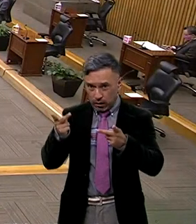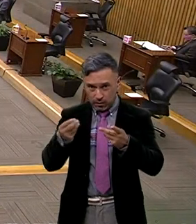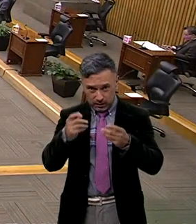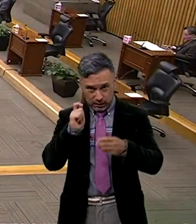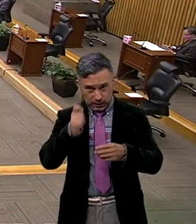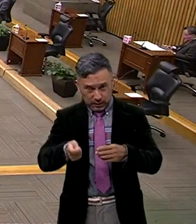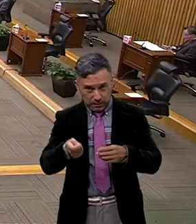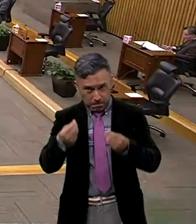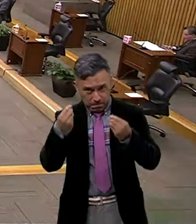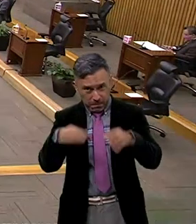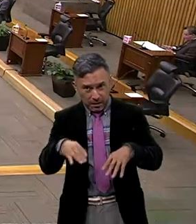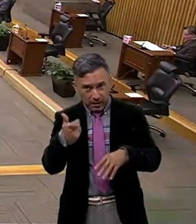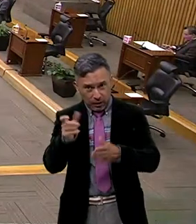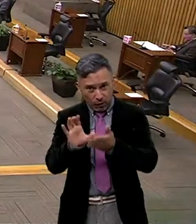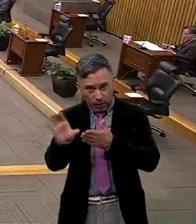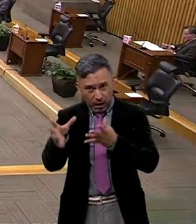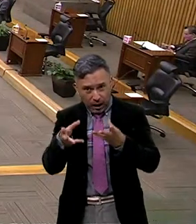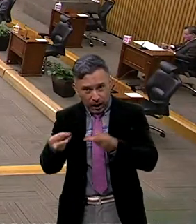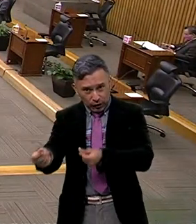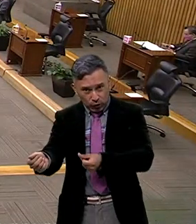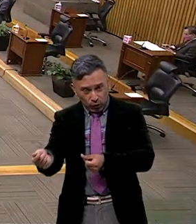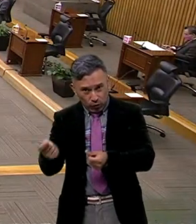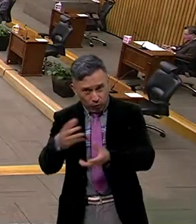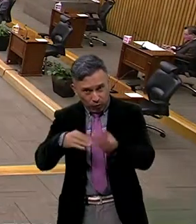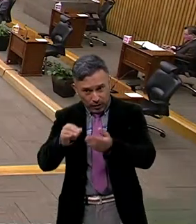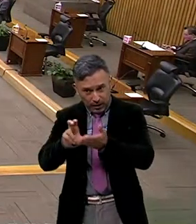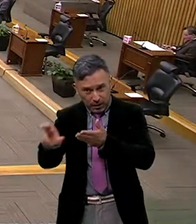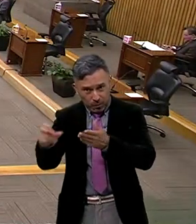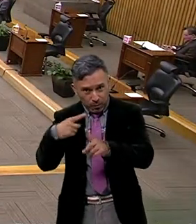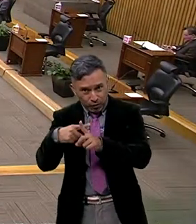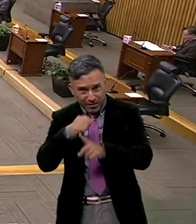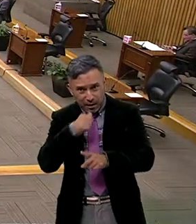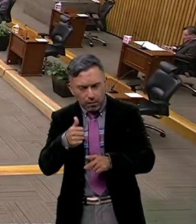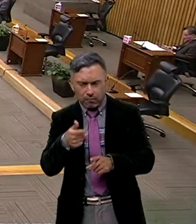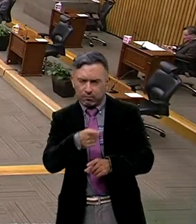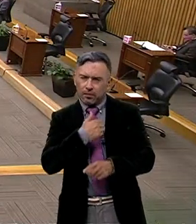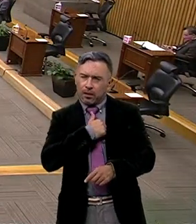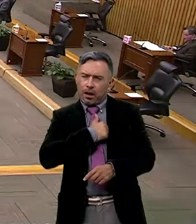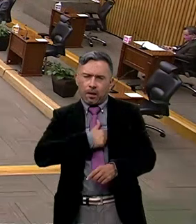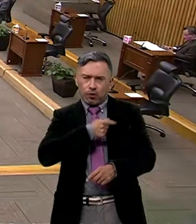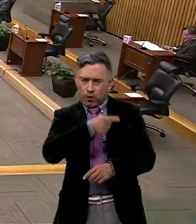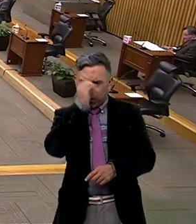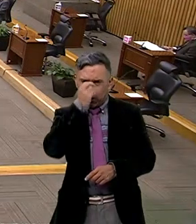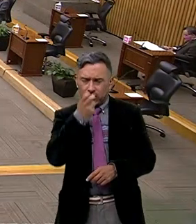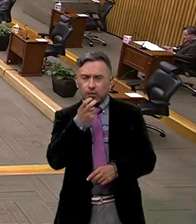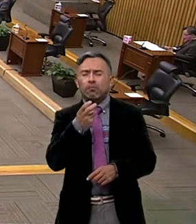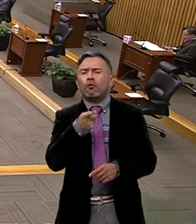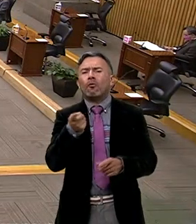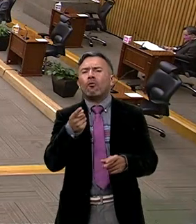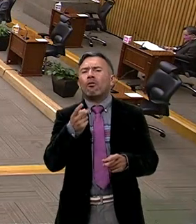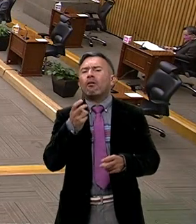que lamentable costura de las bolas que resuenan de querer vender